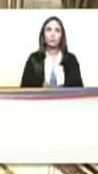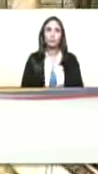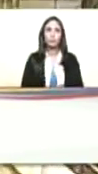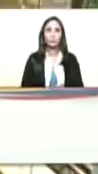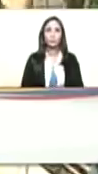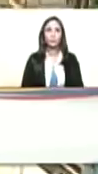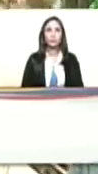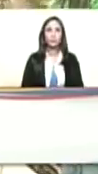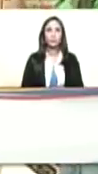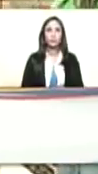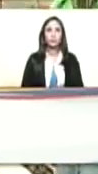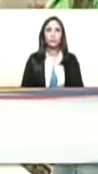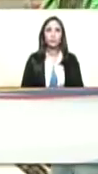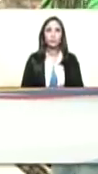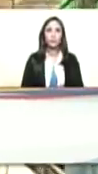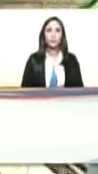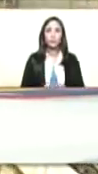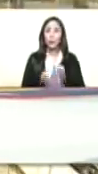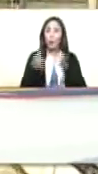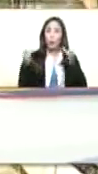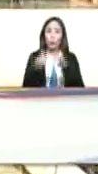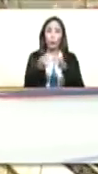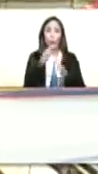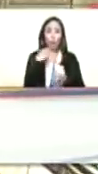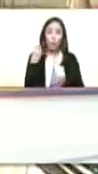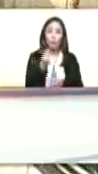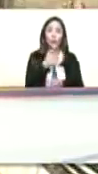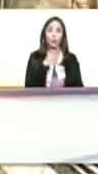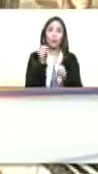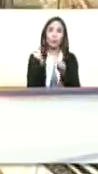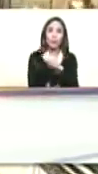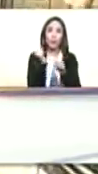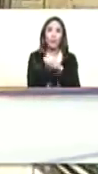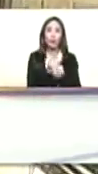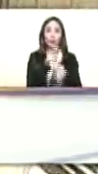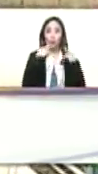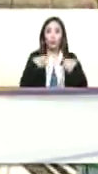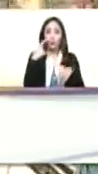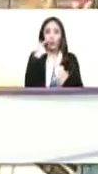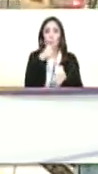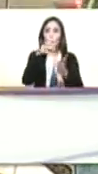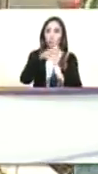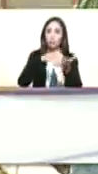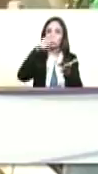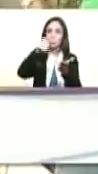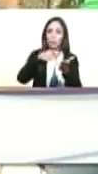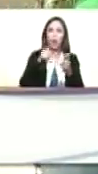Belisario, un grupo de muchachos que hoy están cultivando tomate.